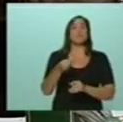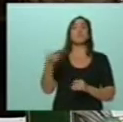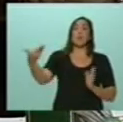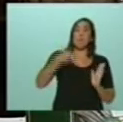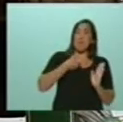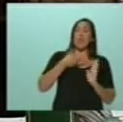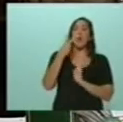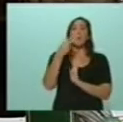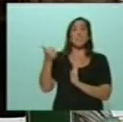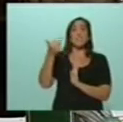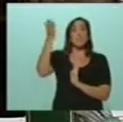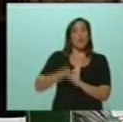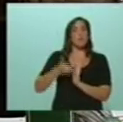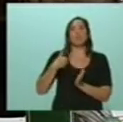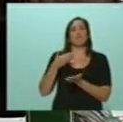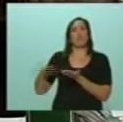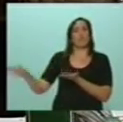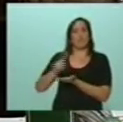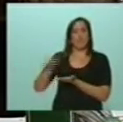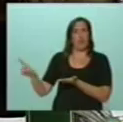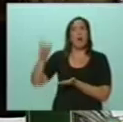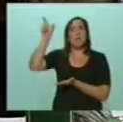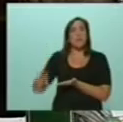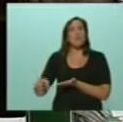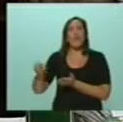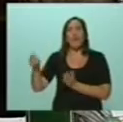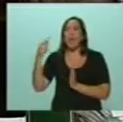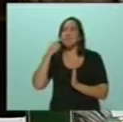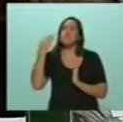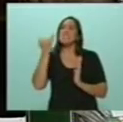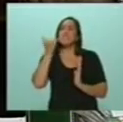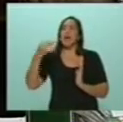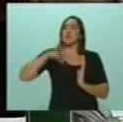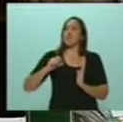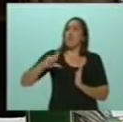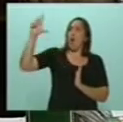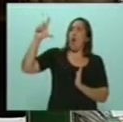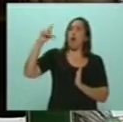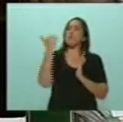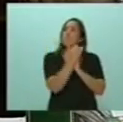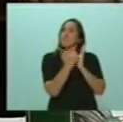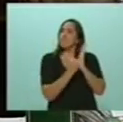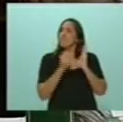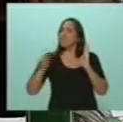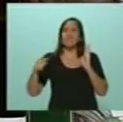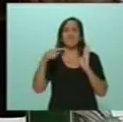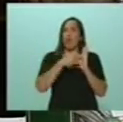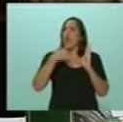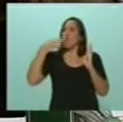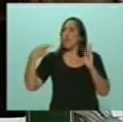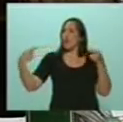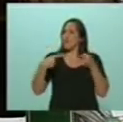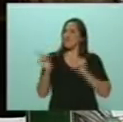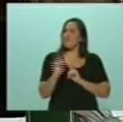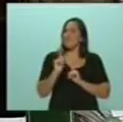fueron rechazados por tratarse de gente que no reunía las condiciones por ganar más de lo establecido o por, bueno, contar